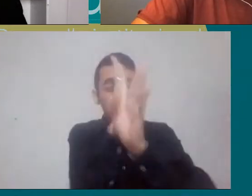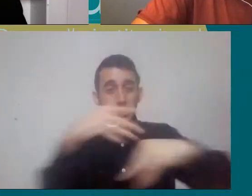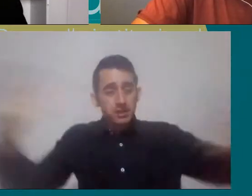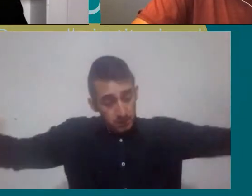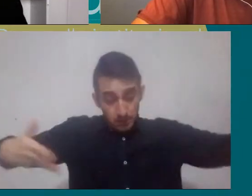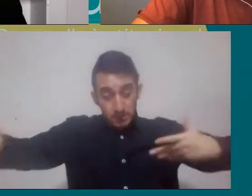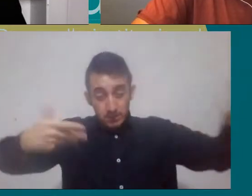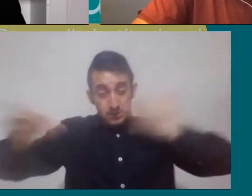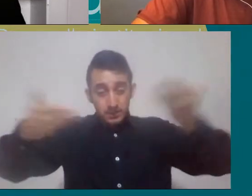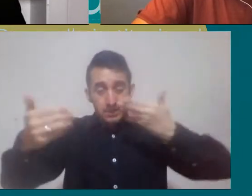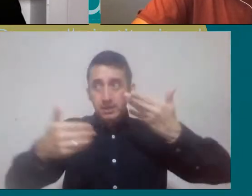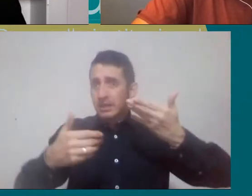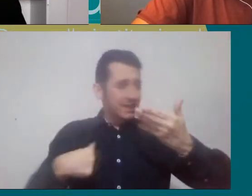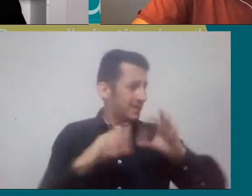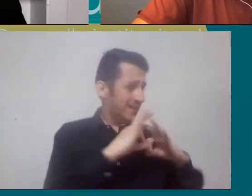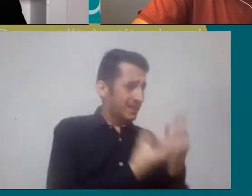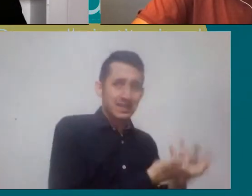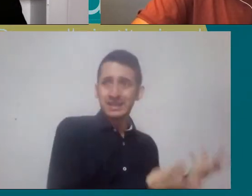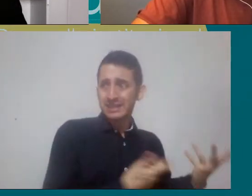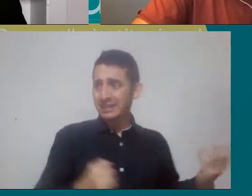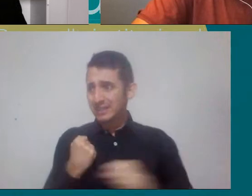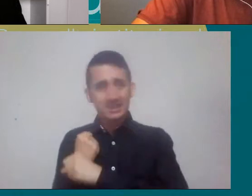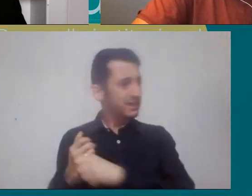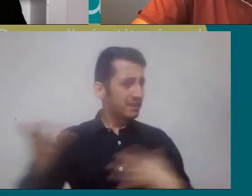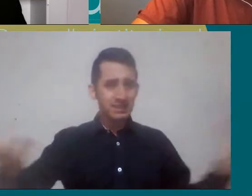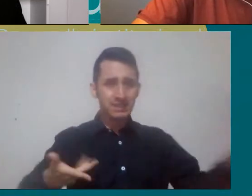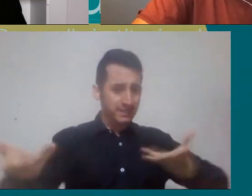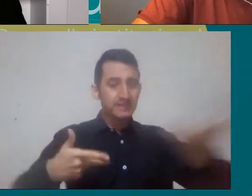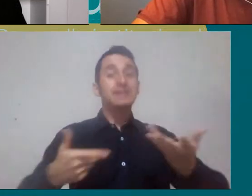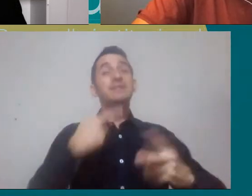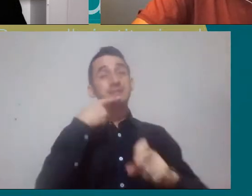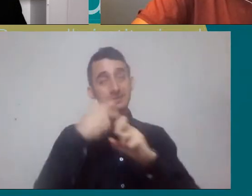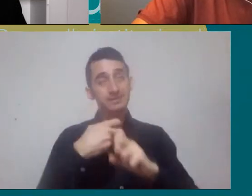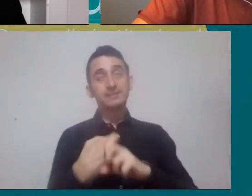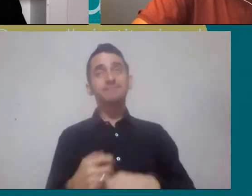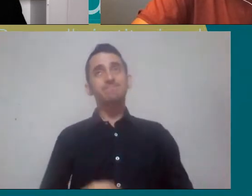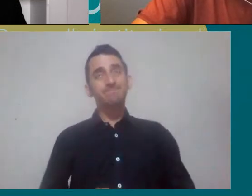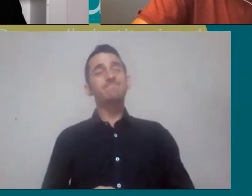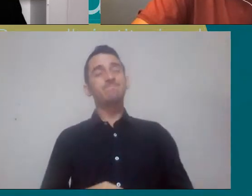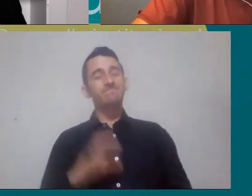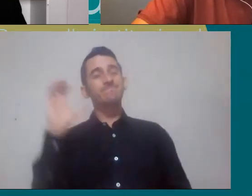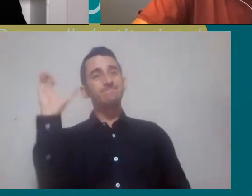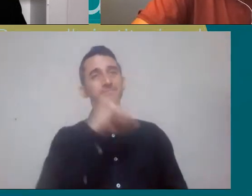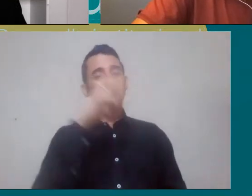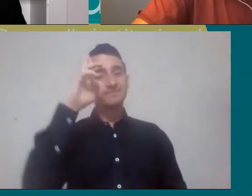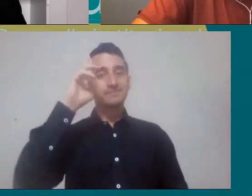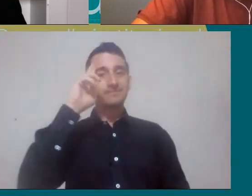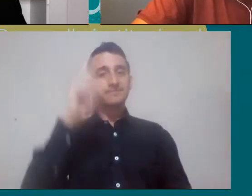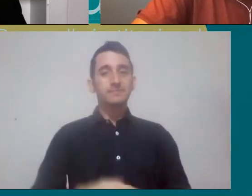que atender a su familia. No es fácil, la verdad no es fácil. No, desde luego.